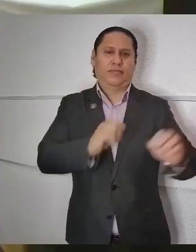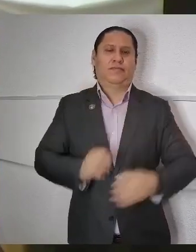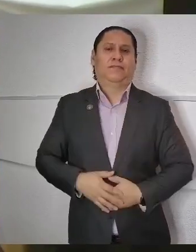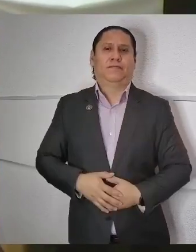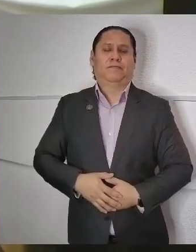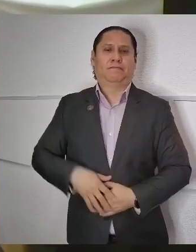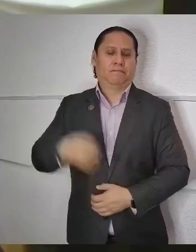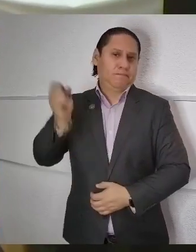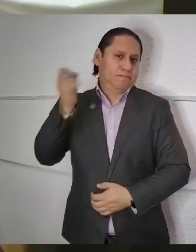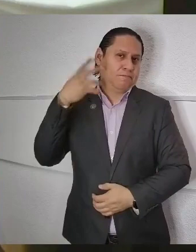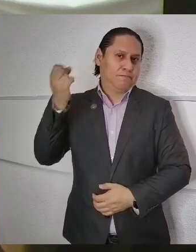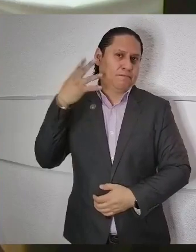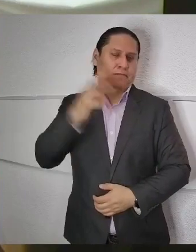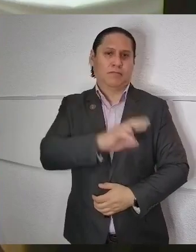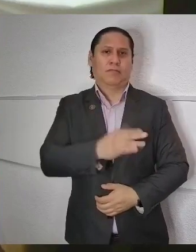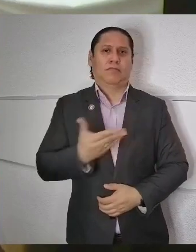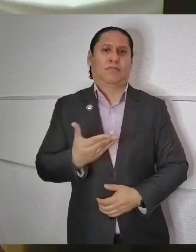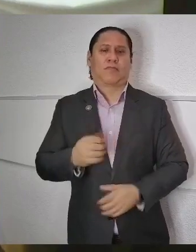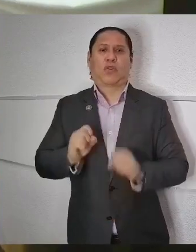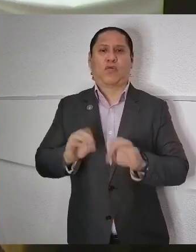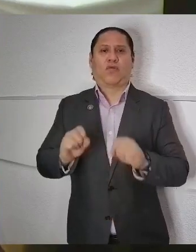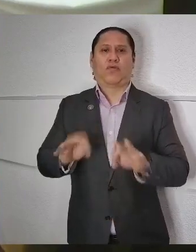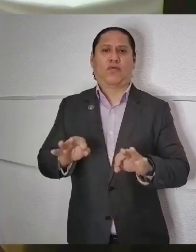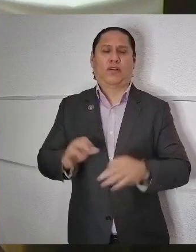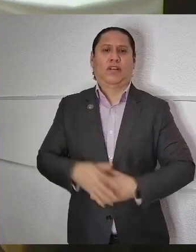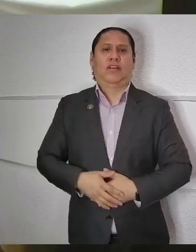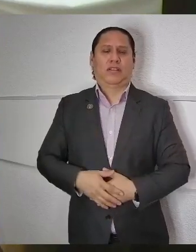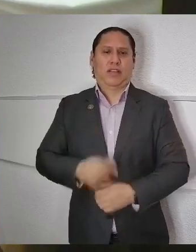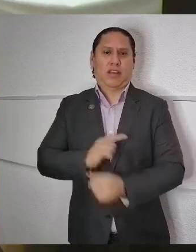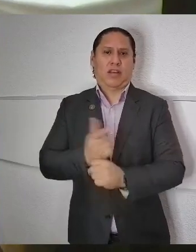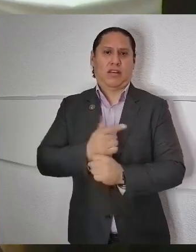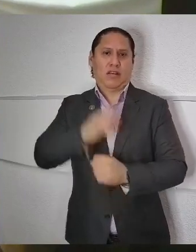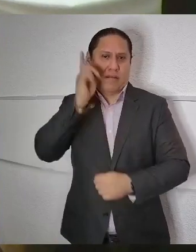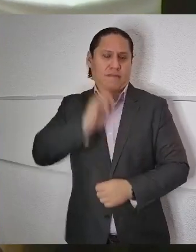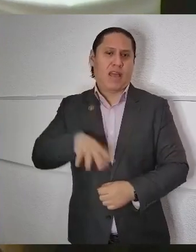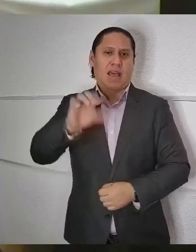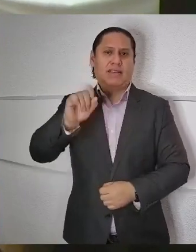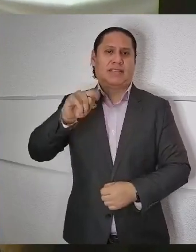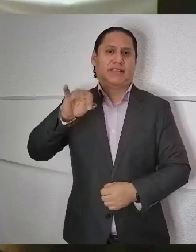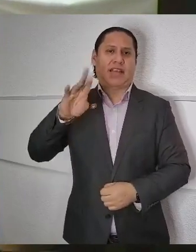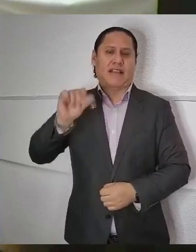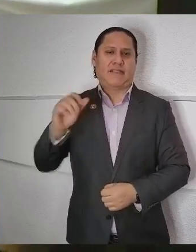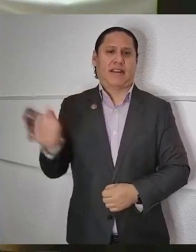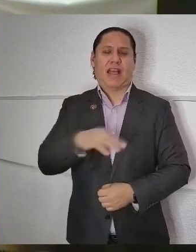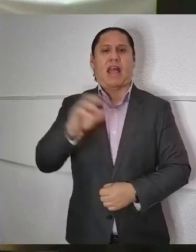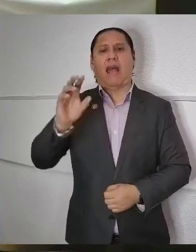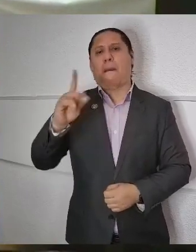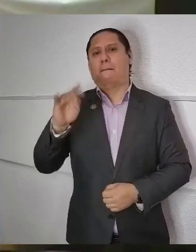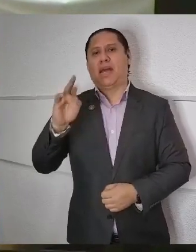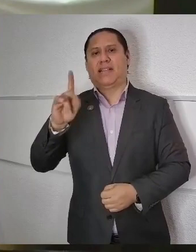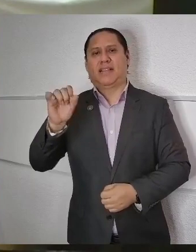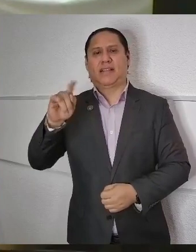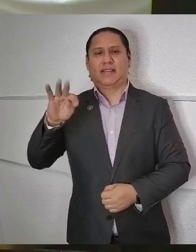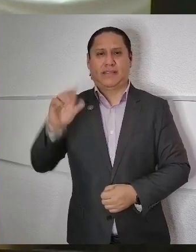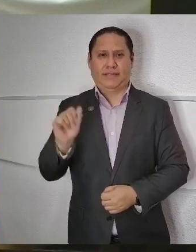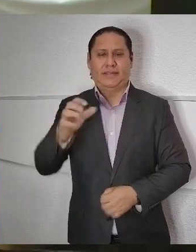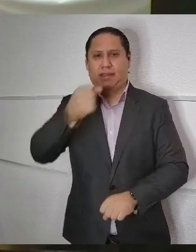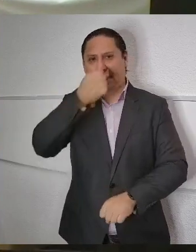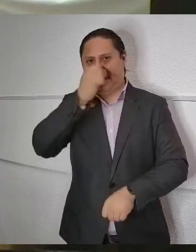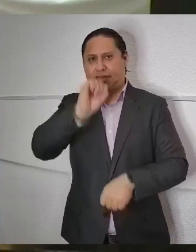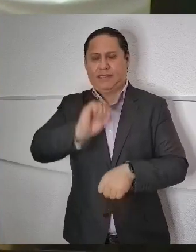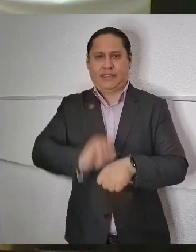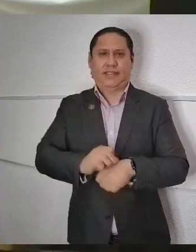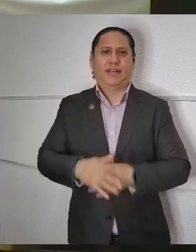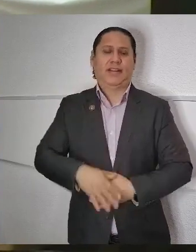Honorable Asamblea, recibimos oficio suscrito por la licenciada Sandra Patricia Mochán Sánchez, secretaria